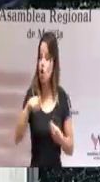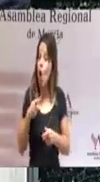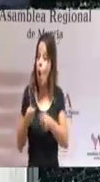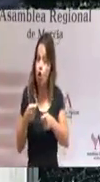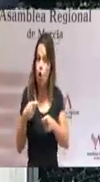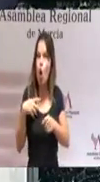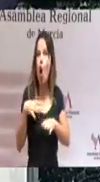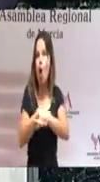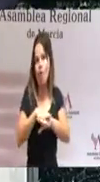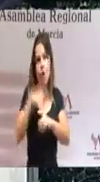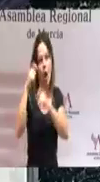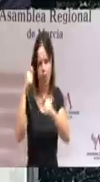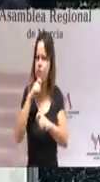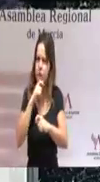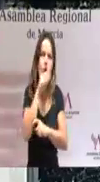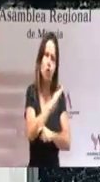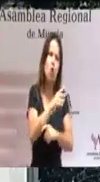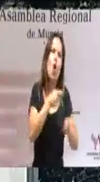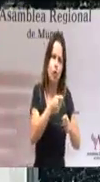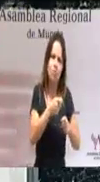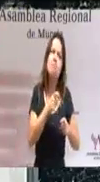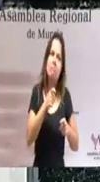es difícil y el suyo también parece ser.